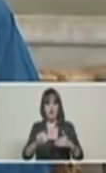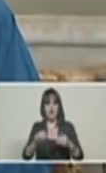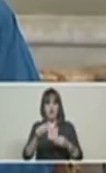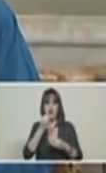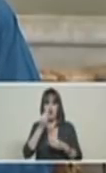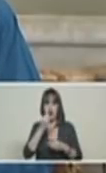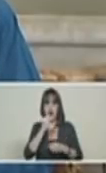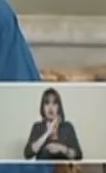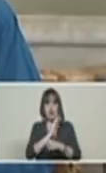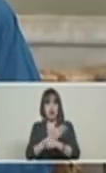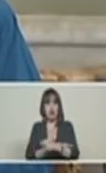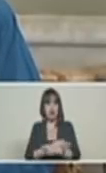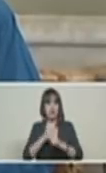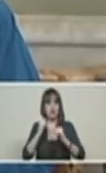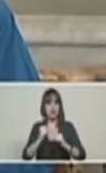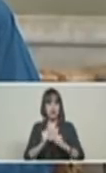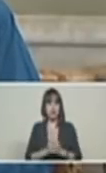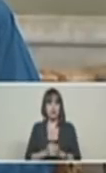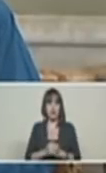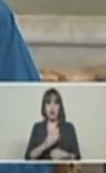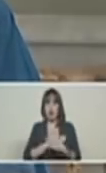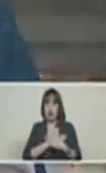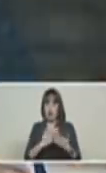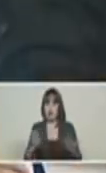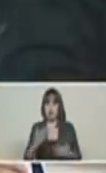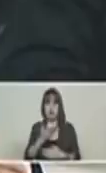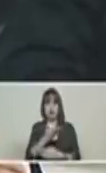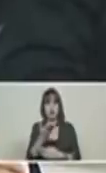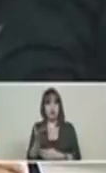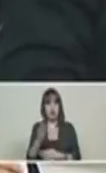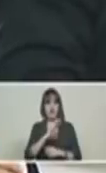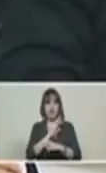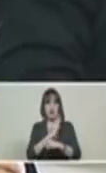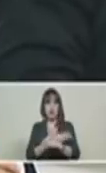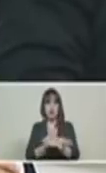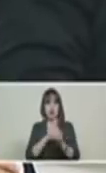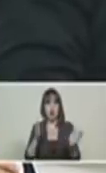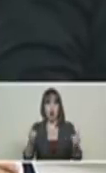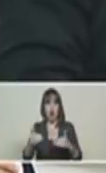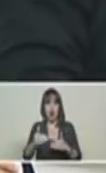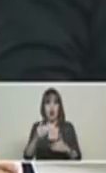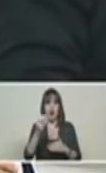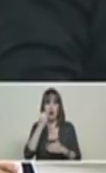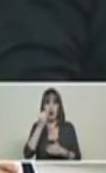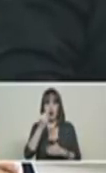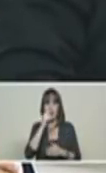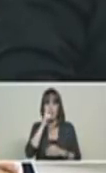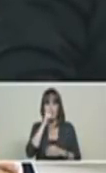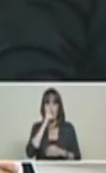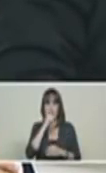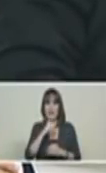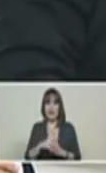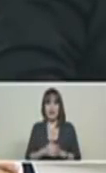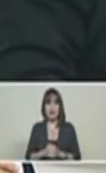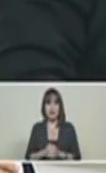Compañero Tarek, garanticen ustedes el fortalecimiento de los CLAC, la ampliación de los CLAC. A Dios